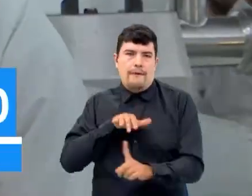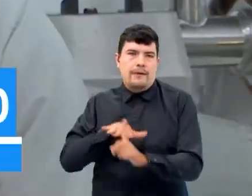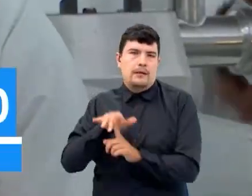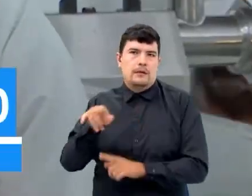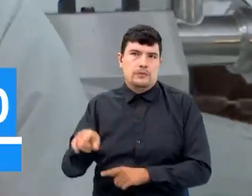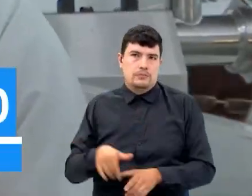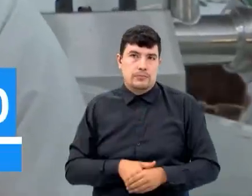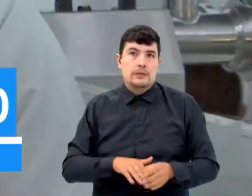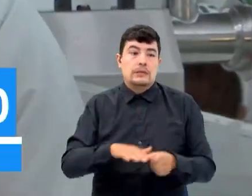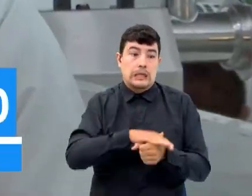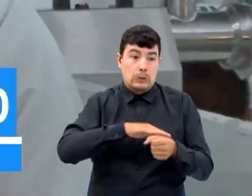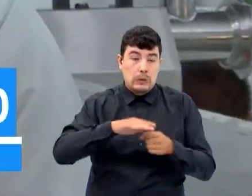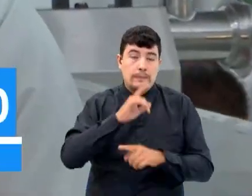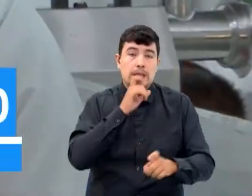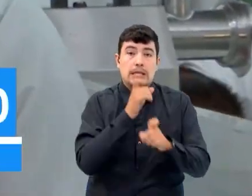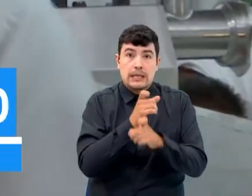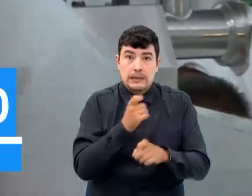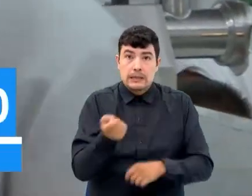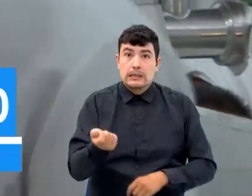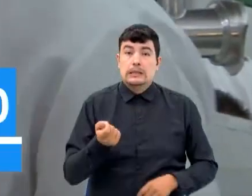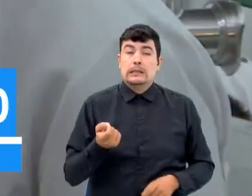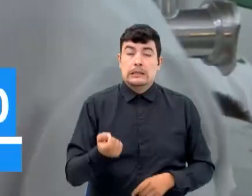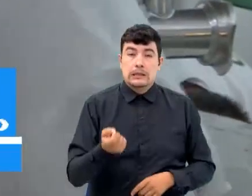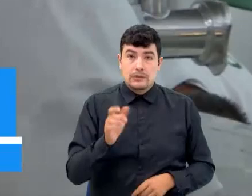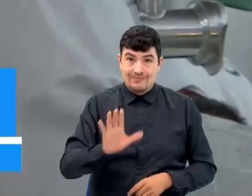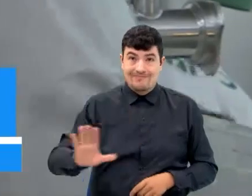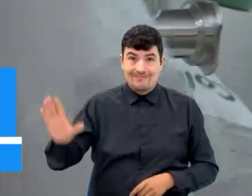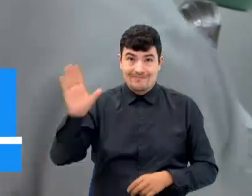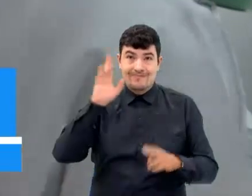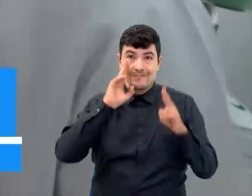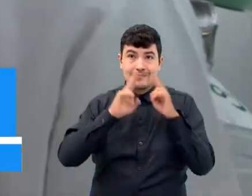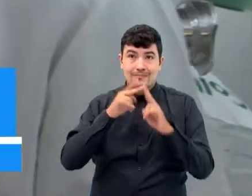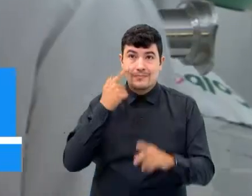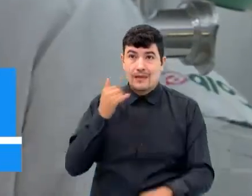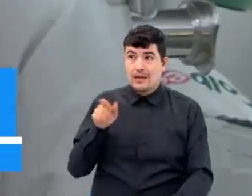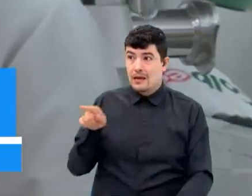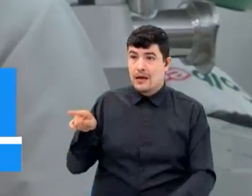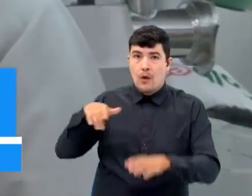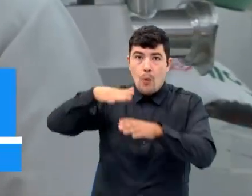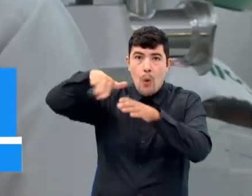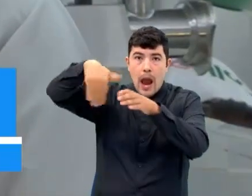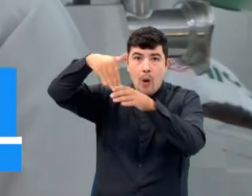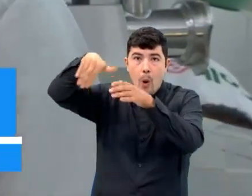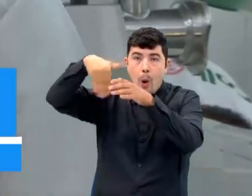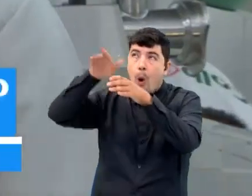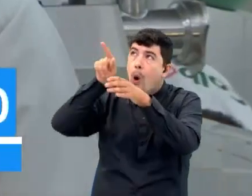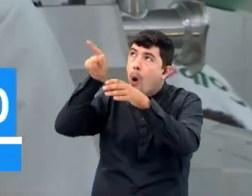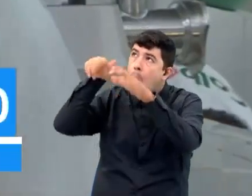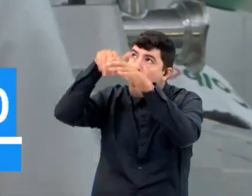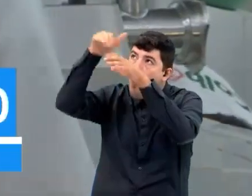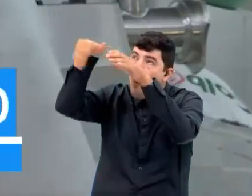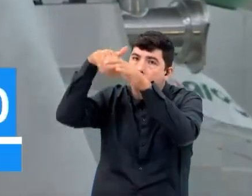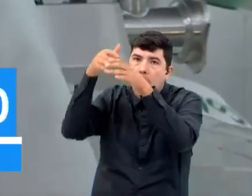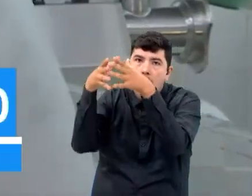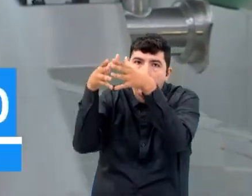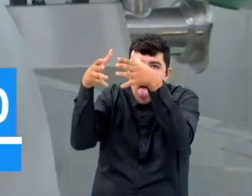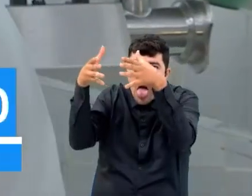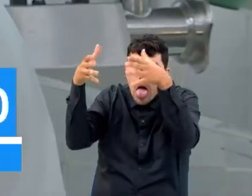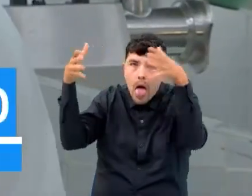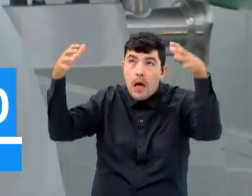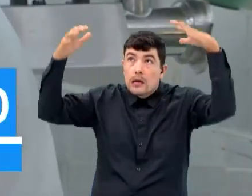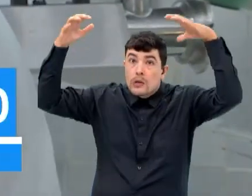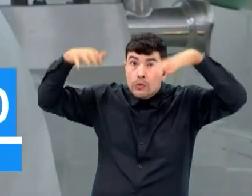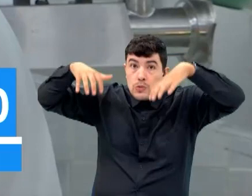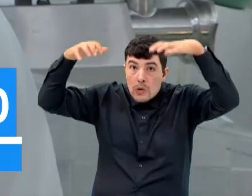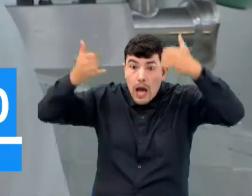es bastante crítica y bastante delicada. Como notamos, vea, el hueco está muy grande cada que llueve y estamos en plena